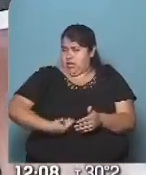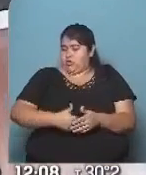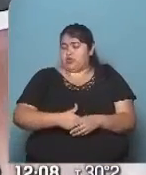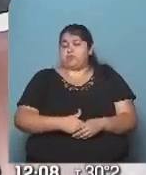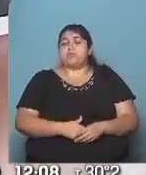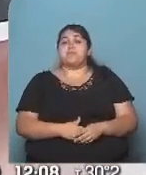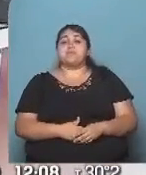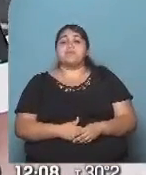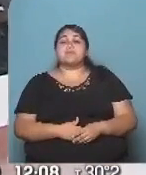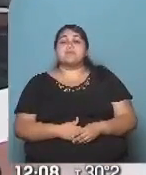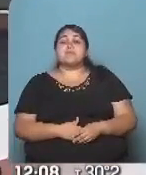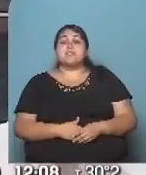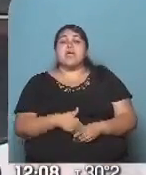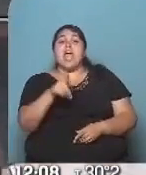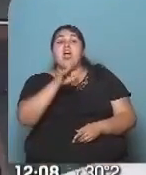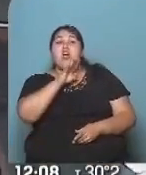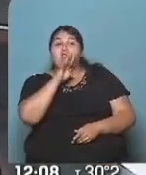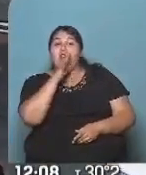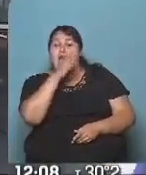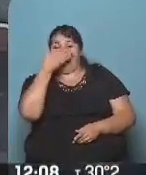De la fiebre amarilla, estamos nuevamente con vos, Silvia, te escuchamos.